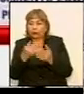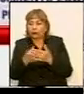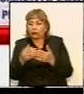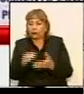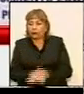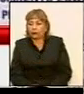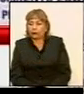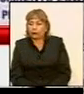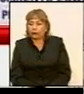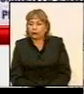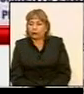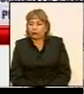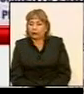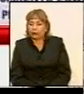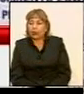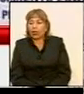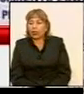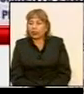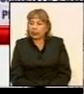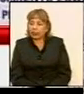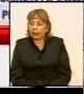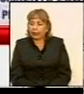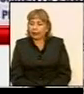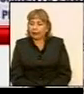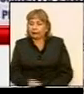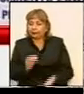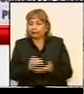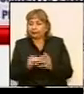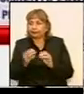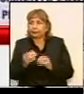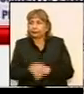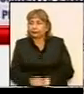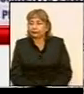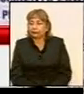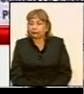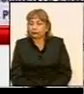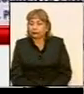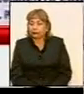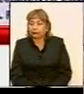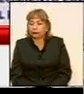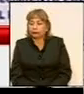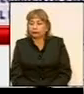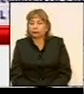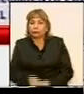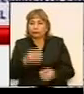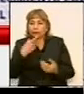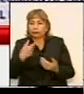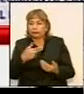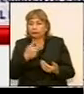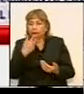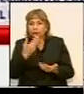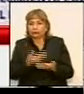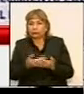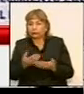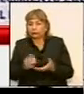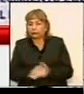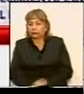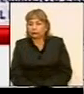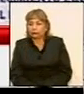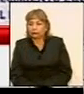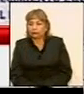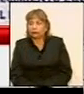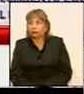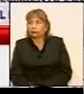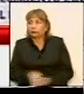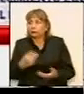por favor. Entonces, lo que en verdad encontramos cuando vemos la tabla insumo producto ¿Ya? Lo hemos visto este en el Instituto